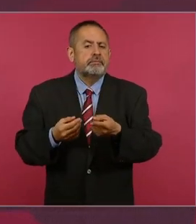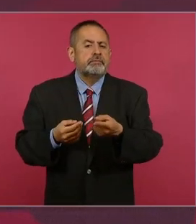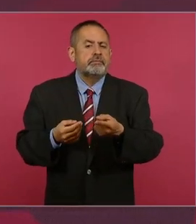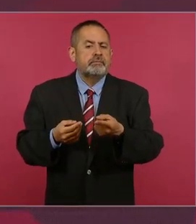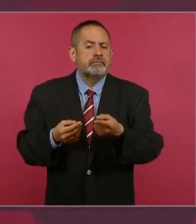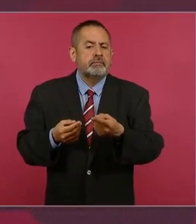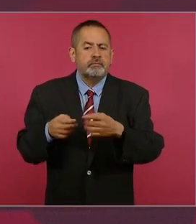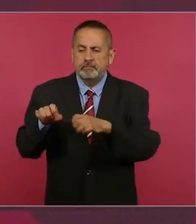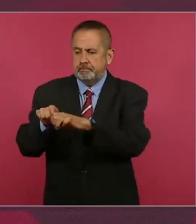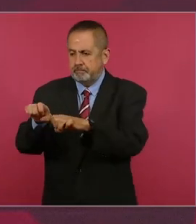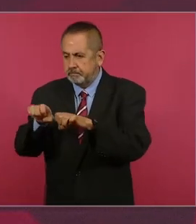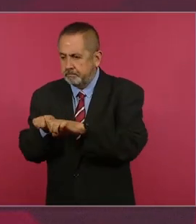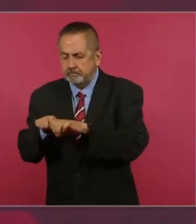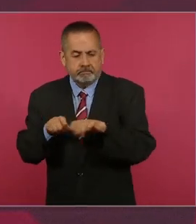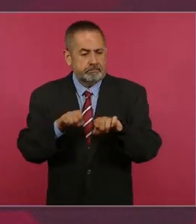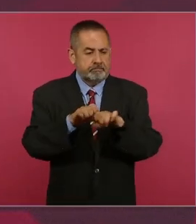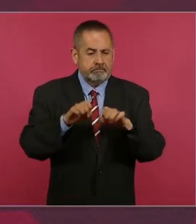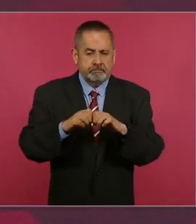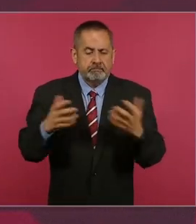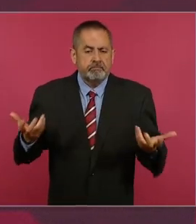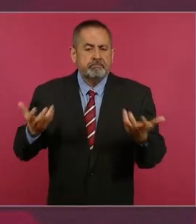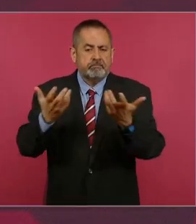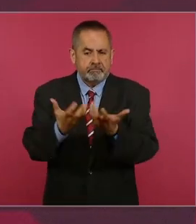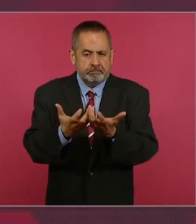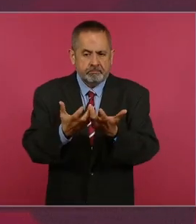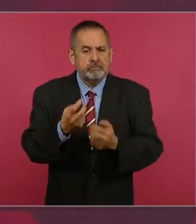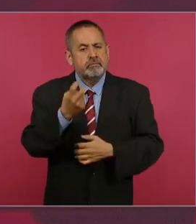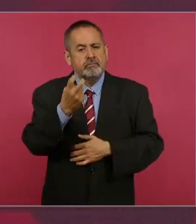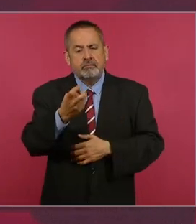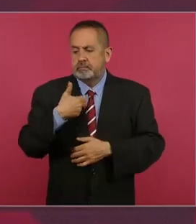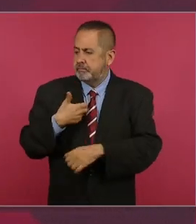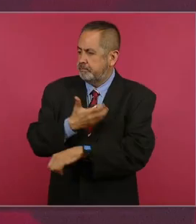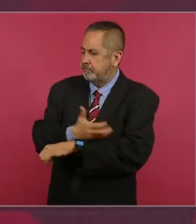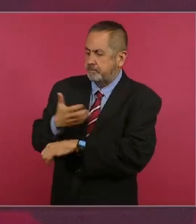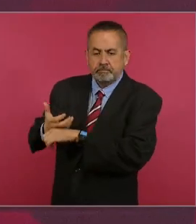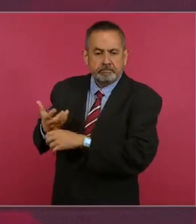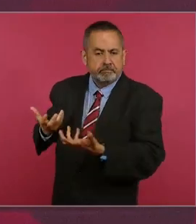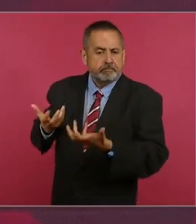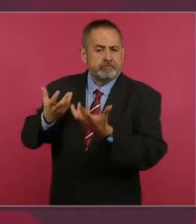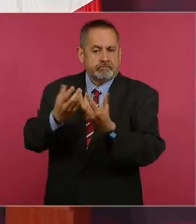de equipos. Por eso me va a acompañar